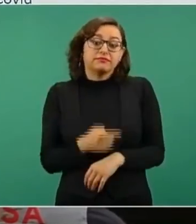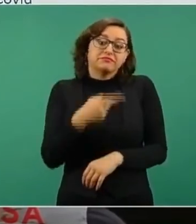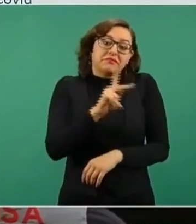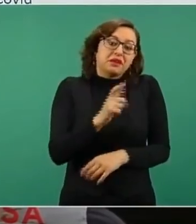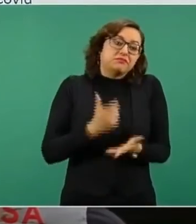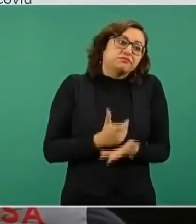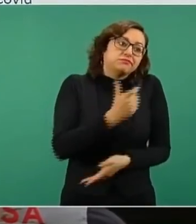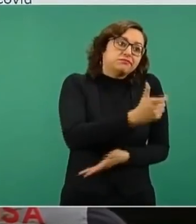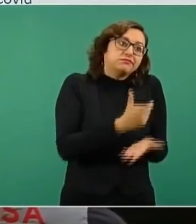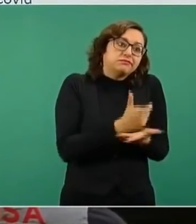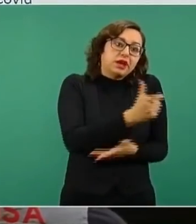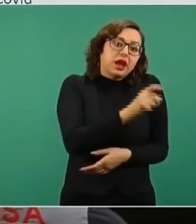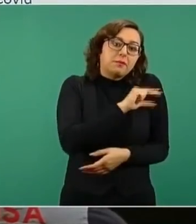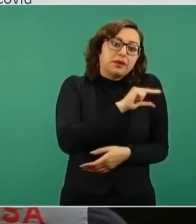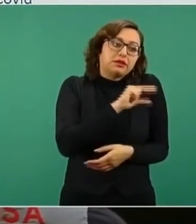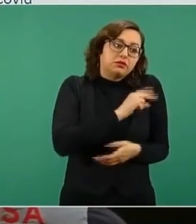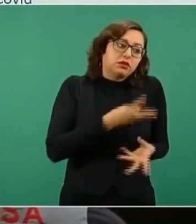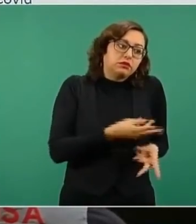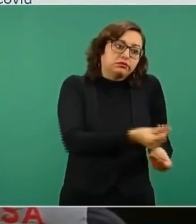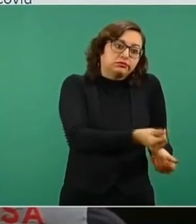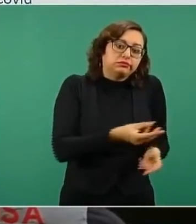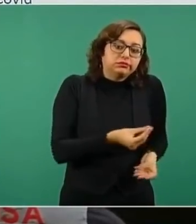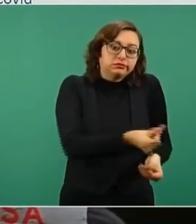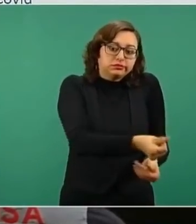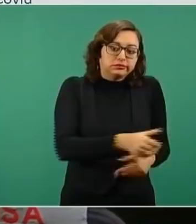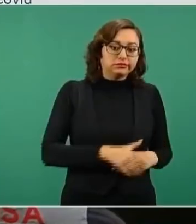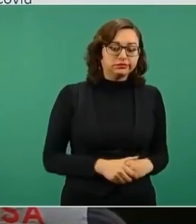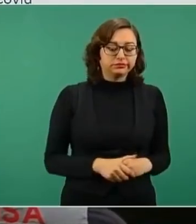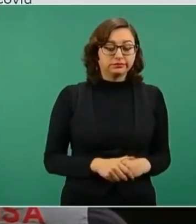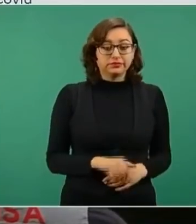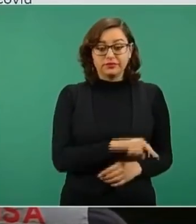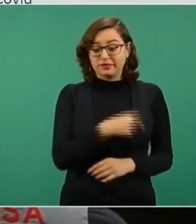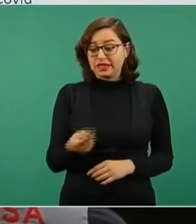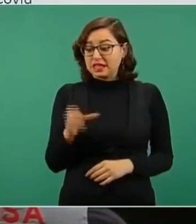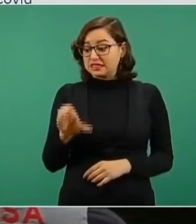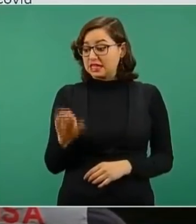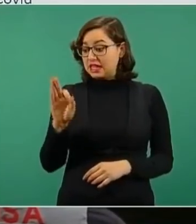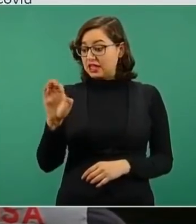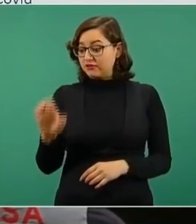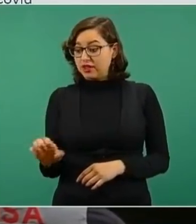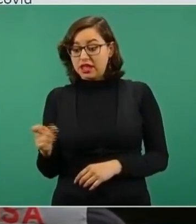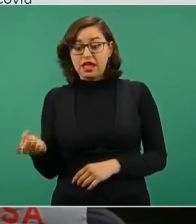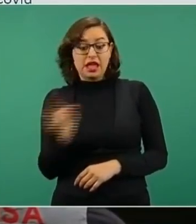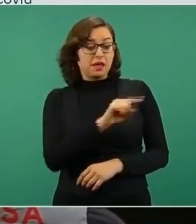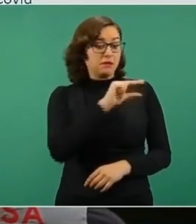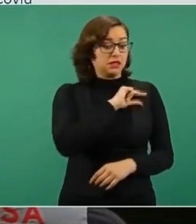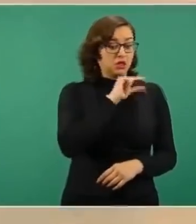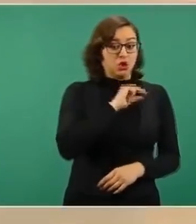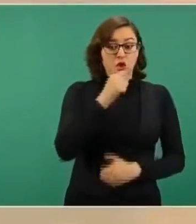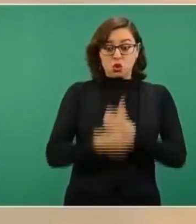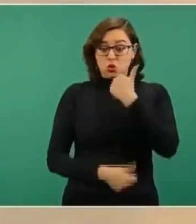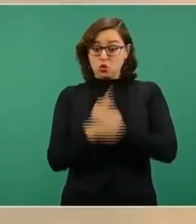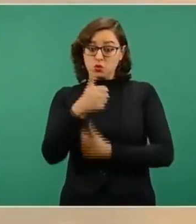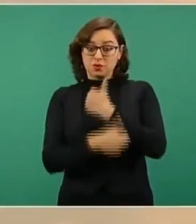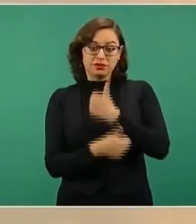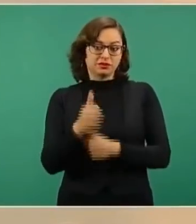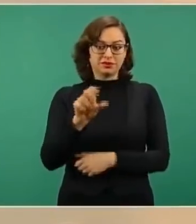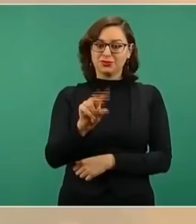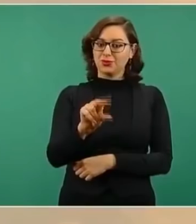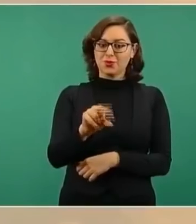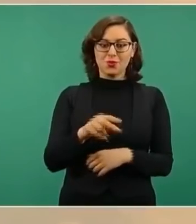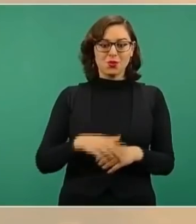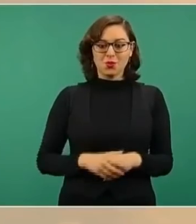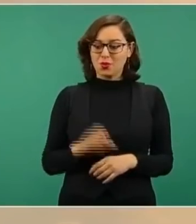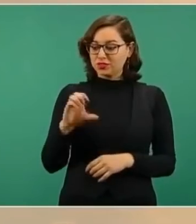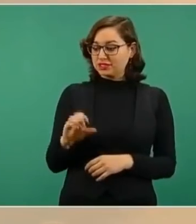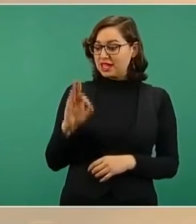y entre empresas privadas, porque la Comisión Federal de Electricidad, al ser una empresa pública y estar vinculada a recursos de la nación, si